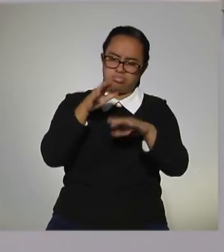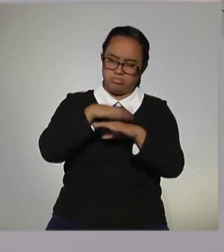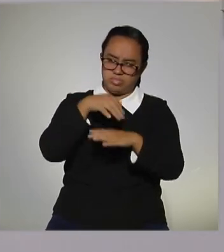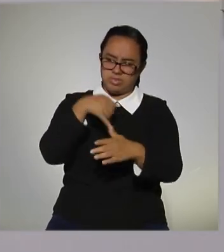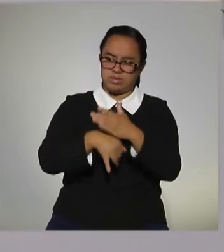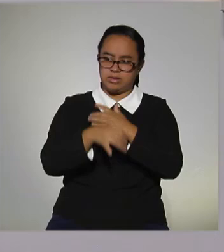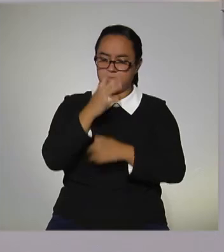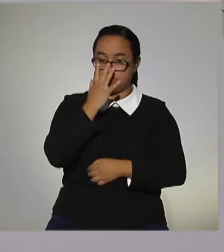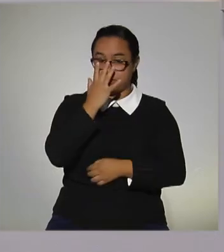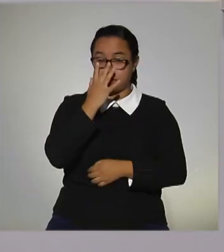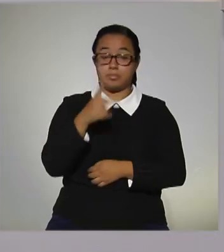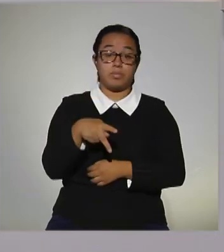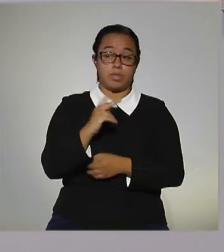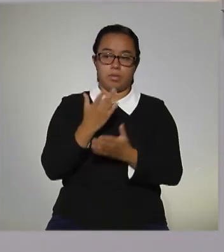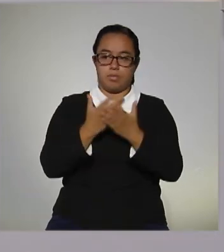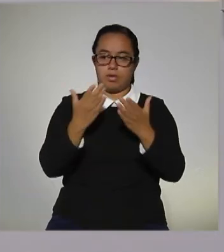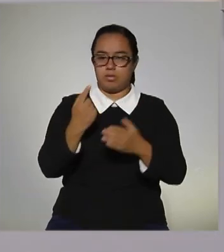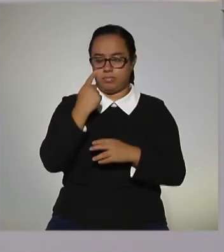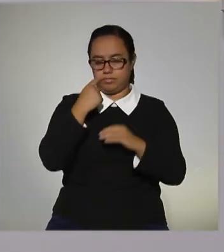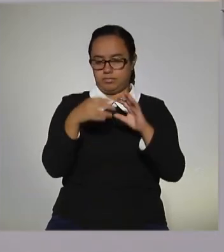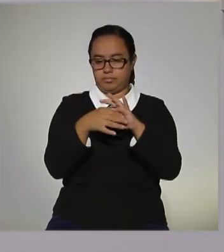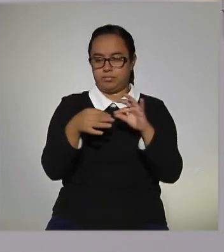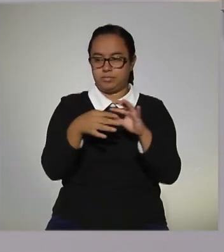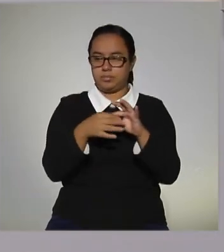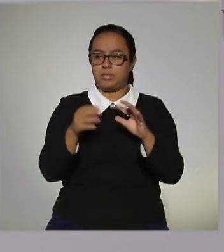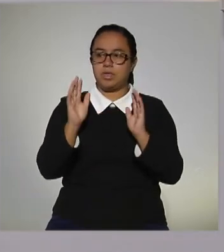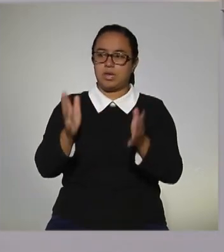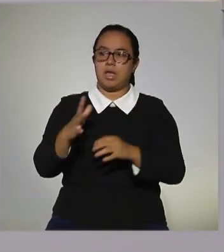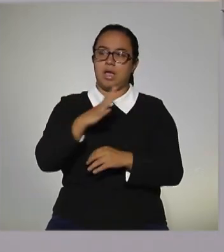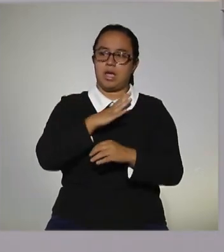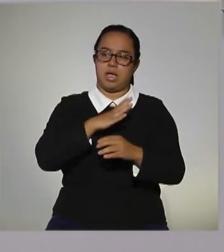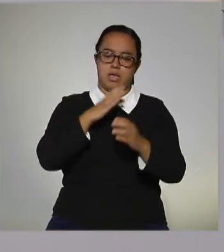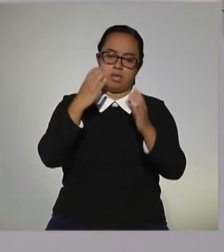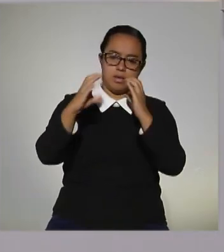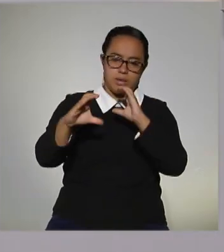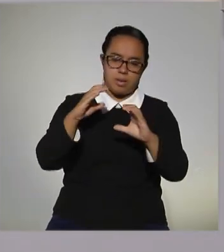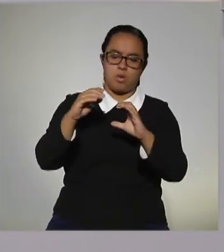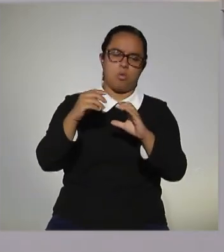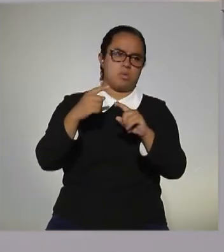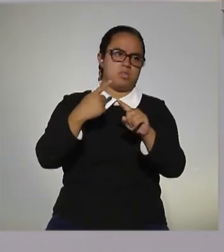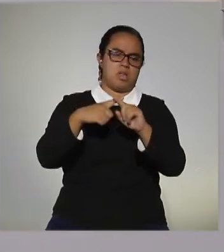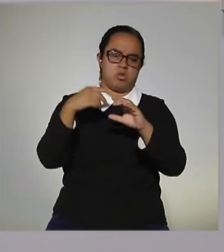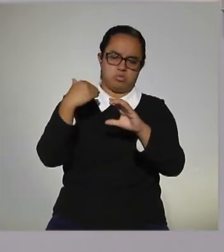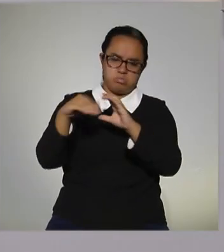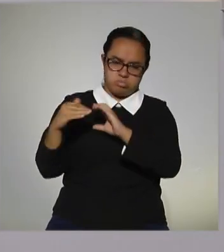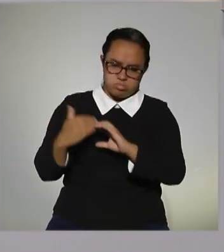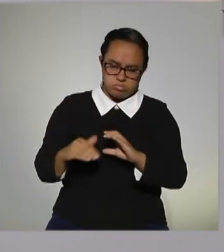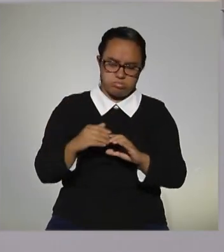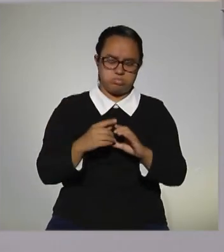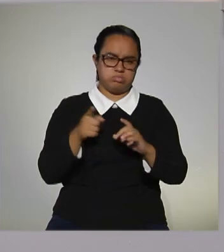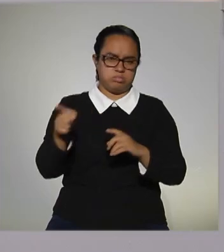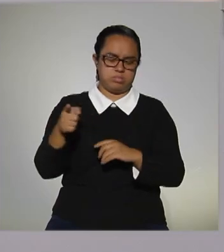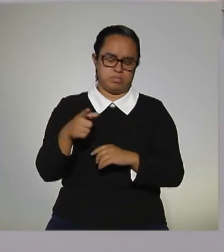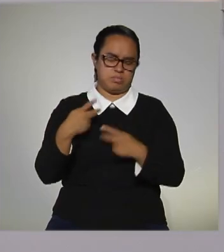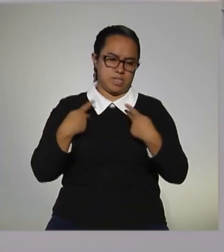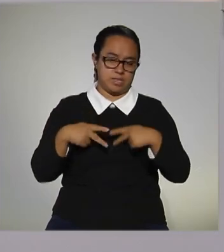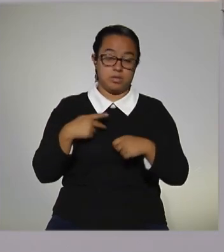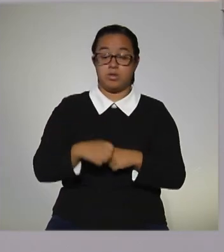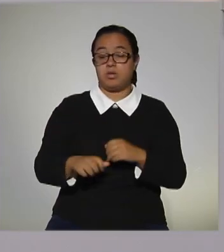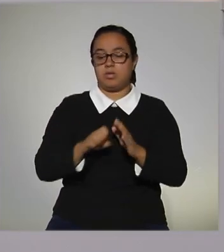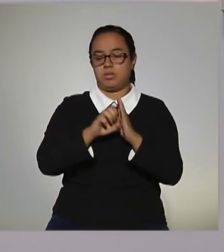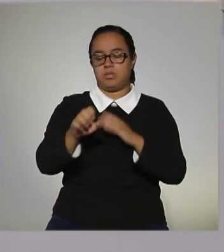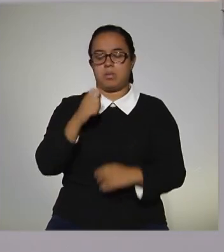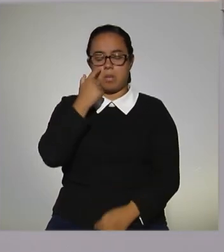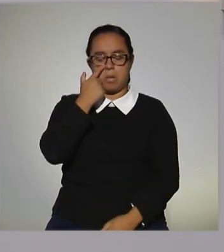da. Y mientras tanto les quiero compartir ya comentarios, mensajes y preguntas que están llegando de la audiencia. Nos dice, por